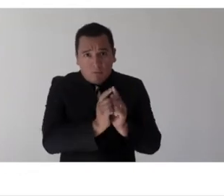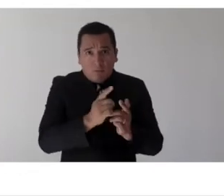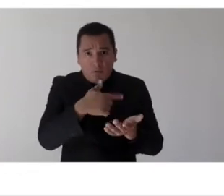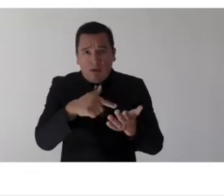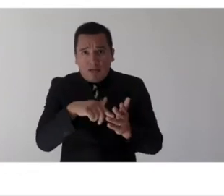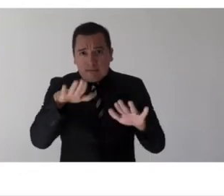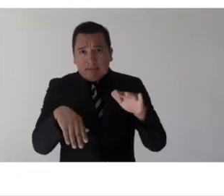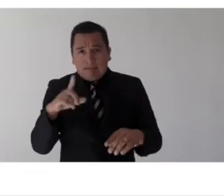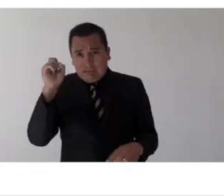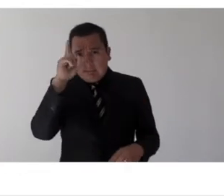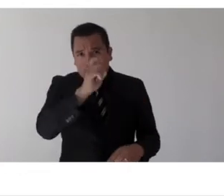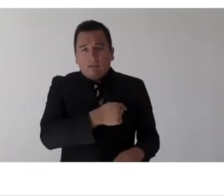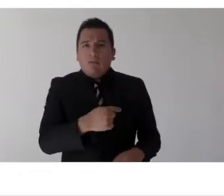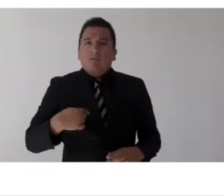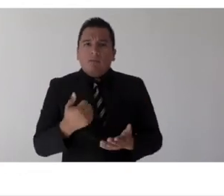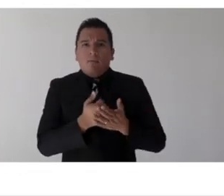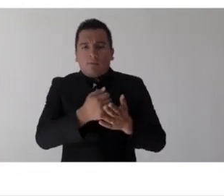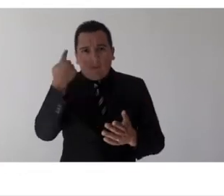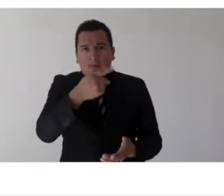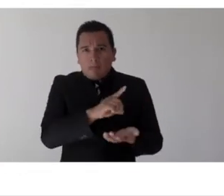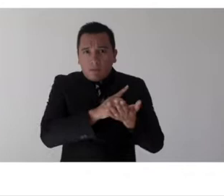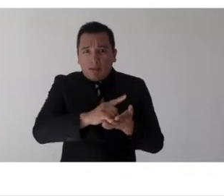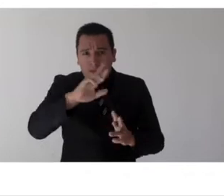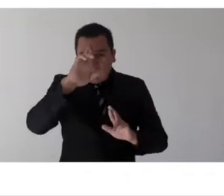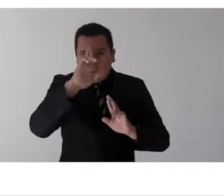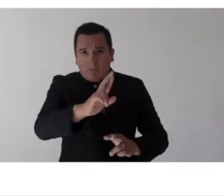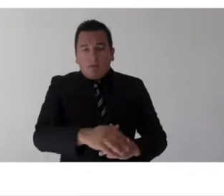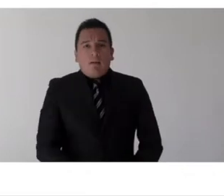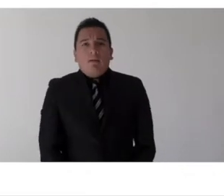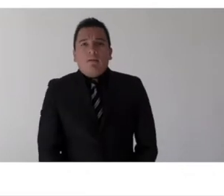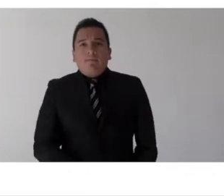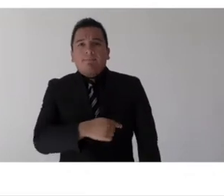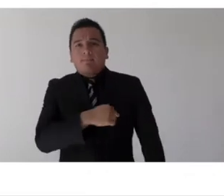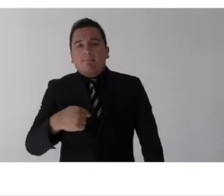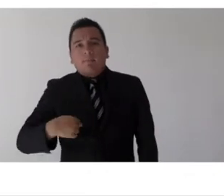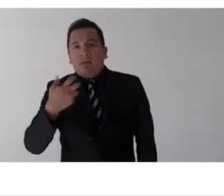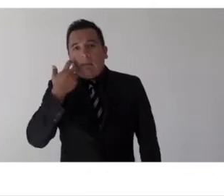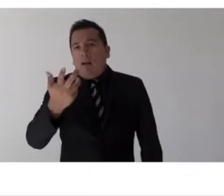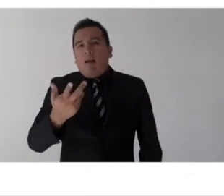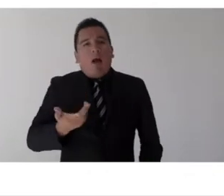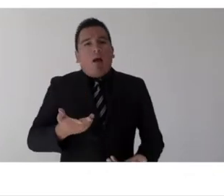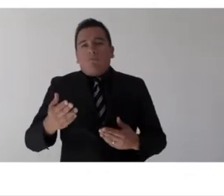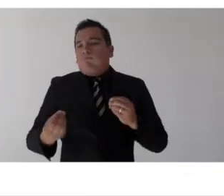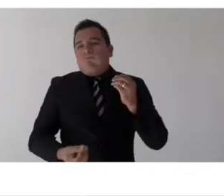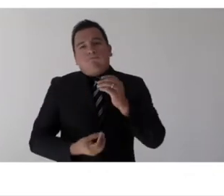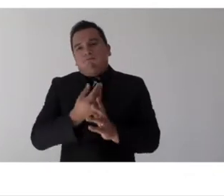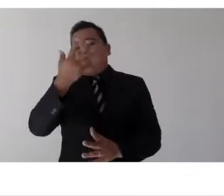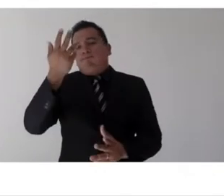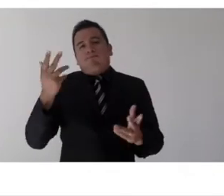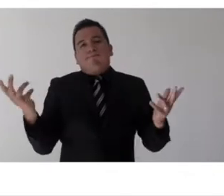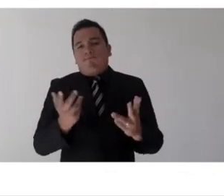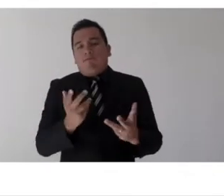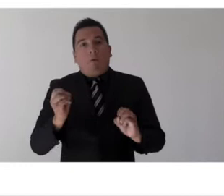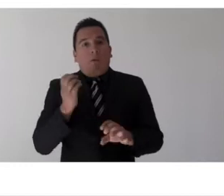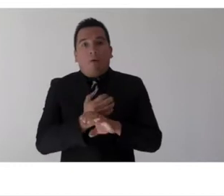para poder exigir derechos. Surgimos con esta idea tan sencilla. No queremos inventar el hilo negro, no queremos hacer grandes